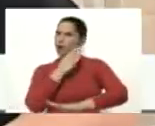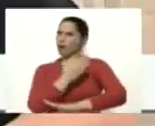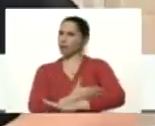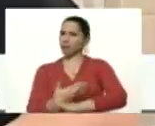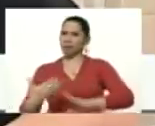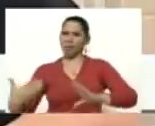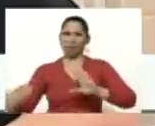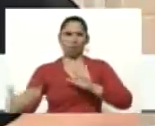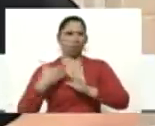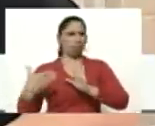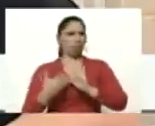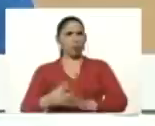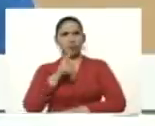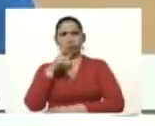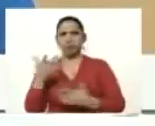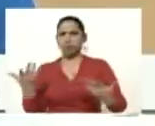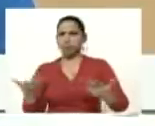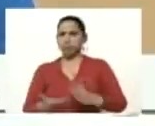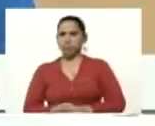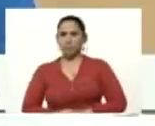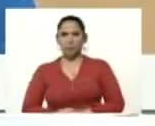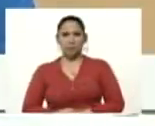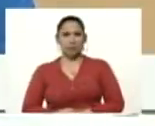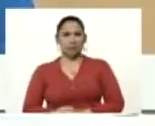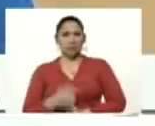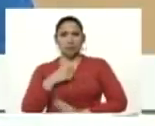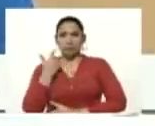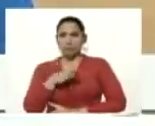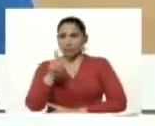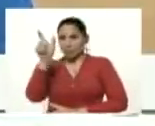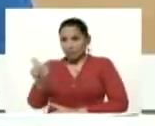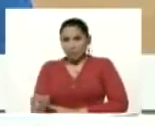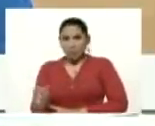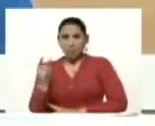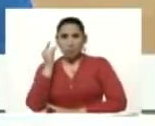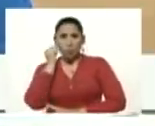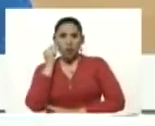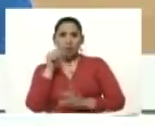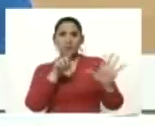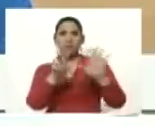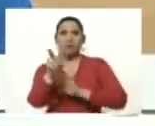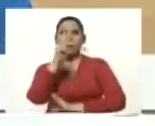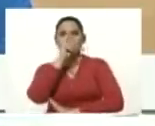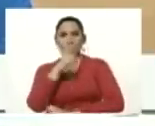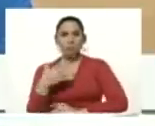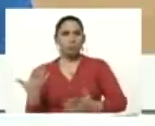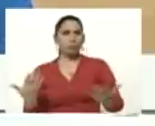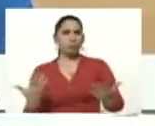virulenta. Se nos llevó a esta señora de 62 años.